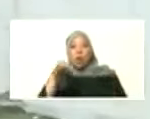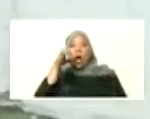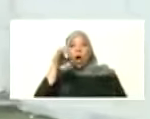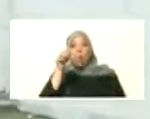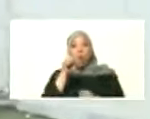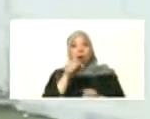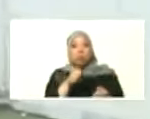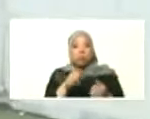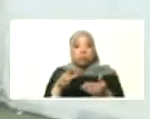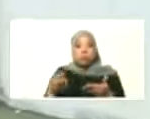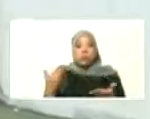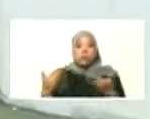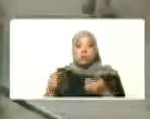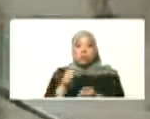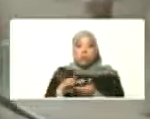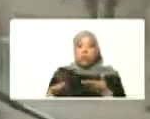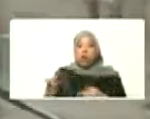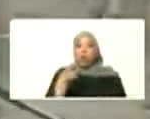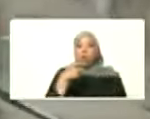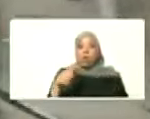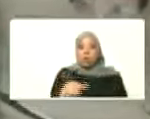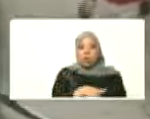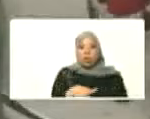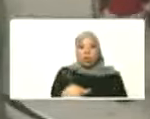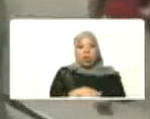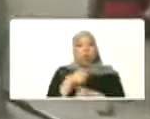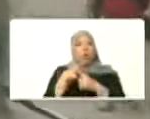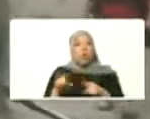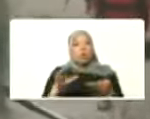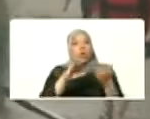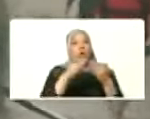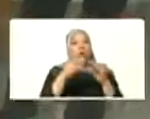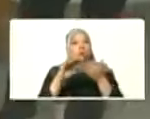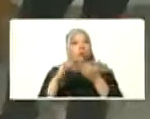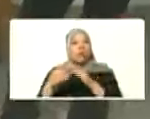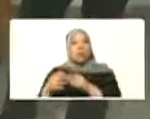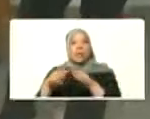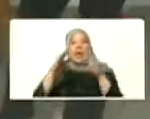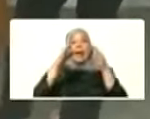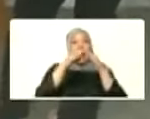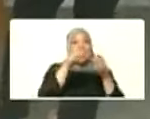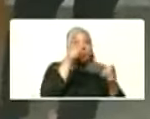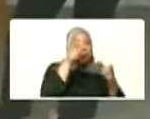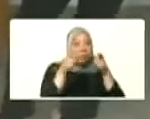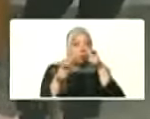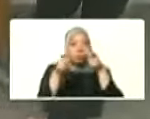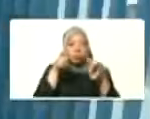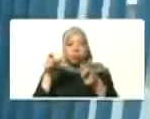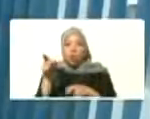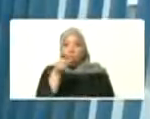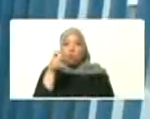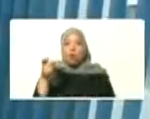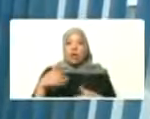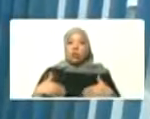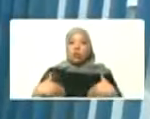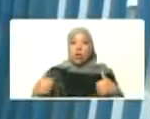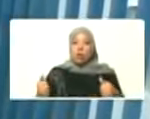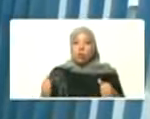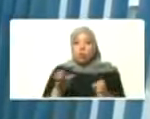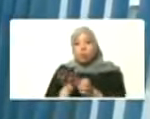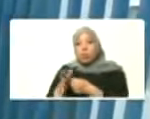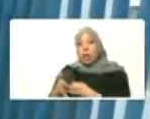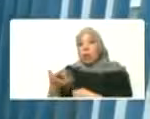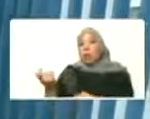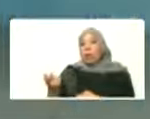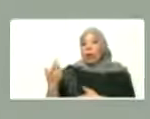nos fuimos a un gobierno de calle en Las Brisas, en Cristóbal Rojas, casa por casa, buscando los casos de salud, viendo todo el tema de los